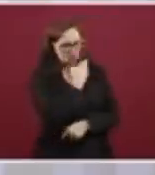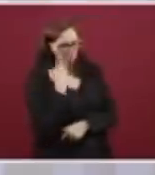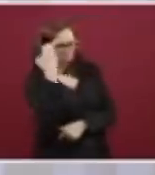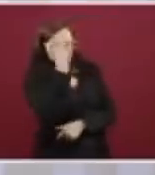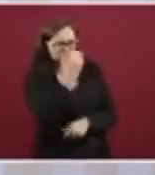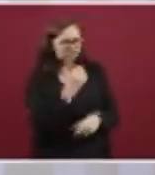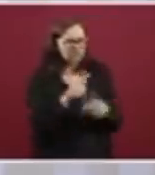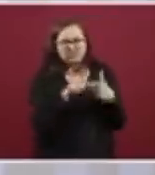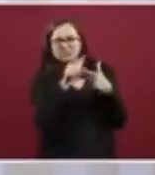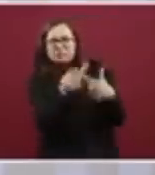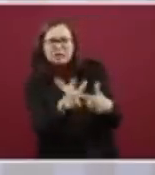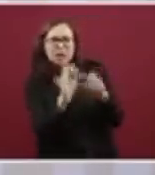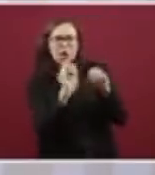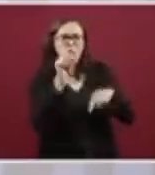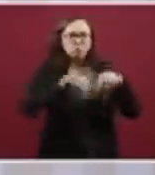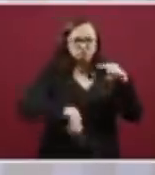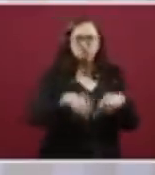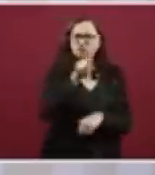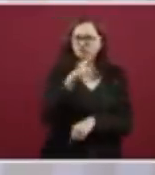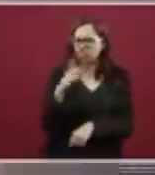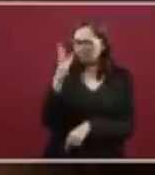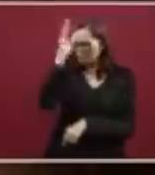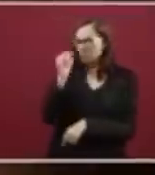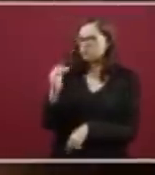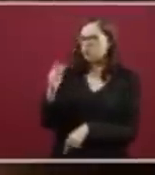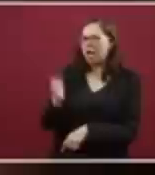claros, muy puntuales.